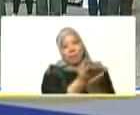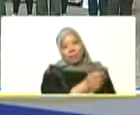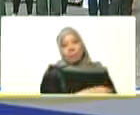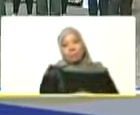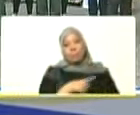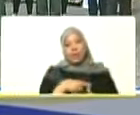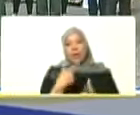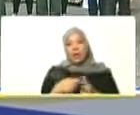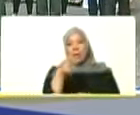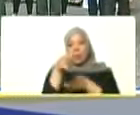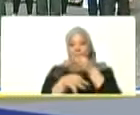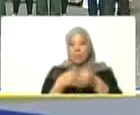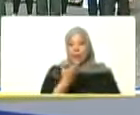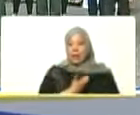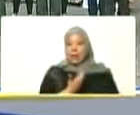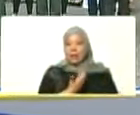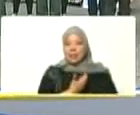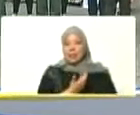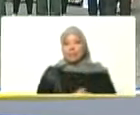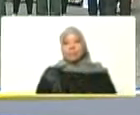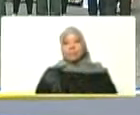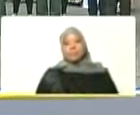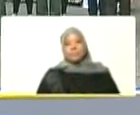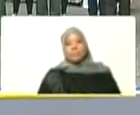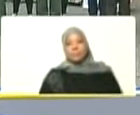Fíjense, todos compañeros líderes,